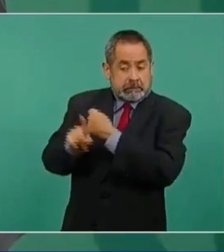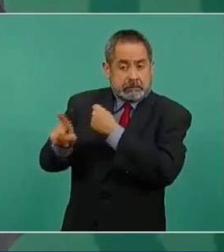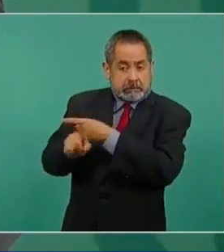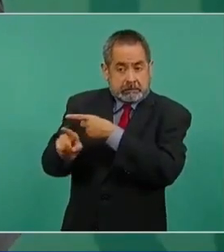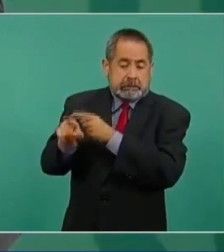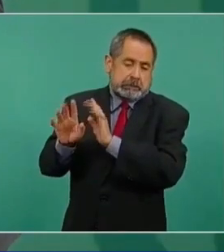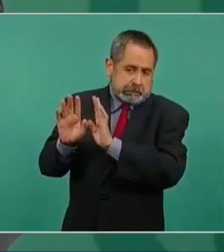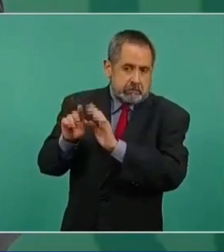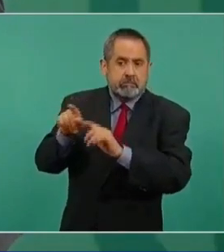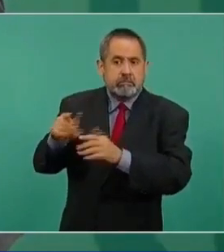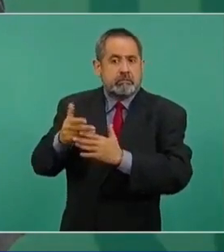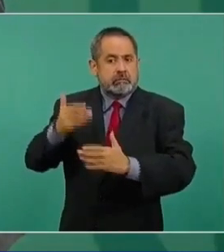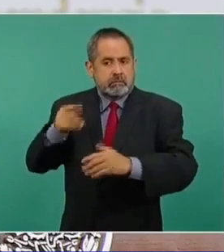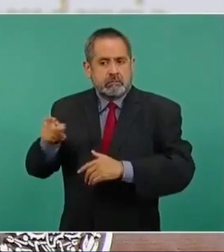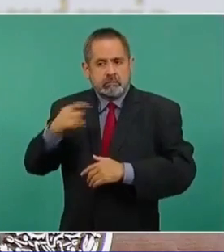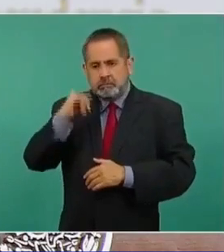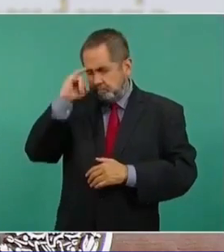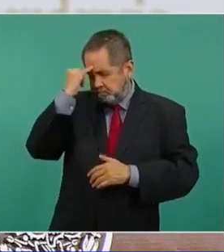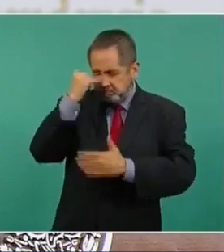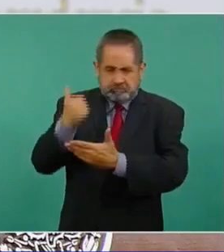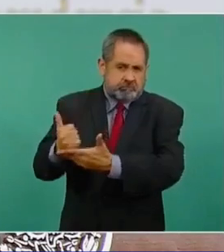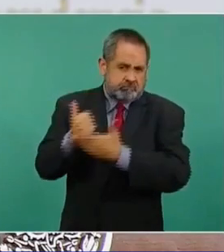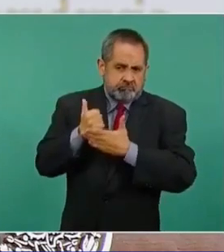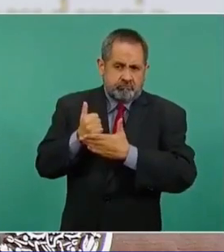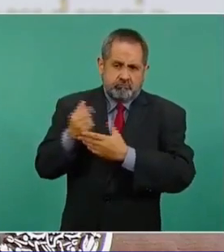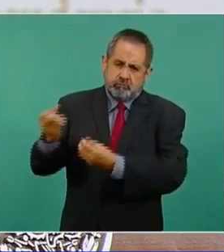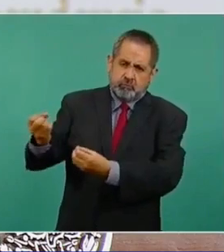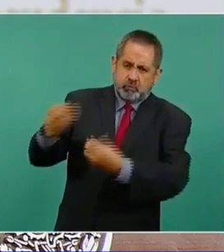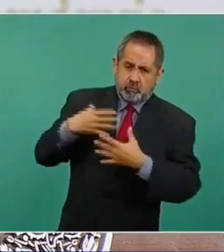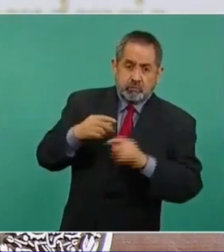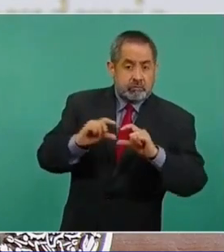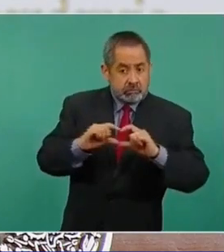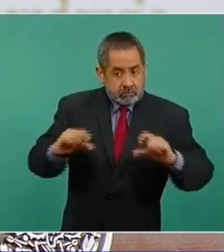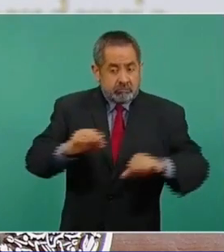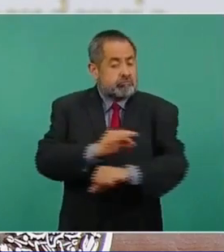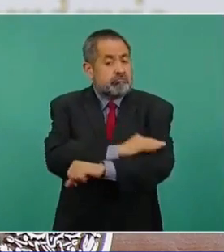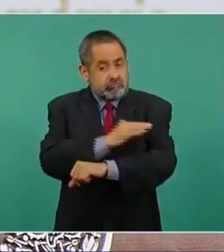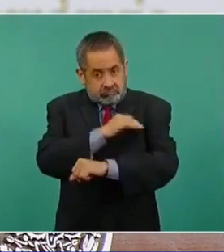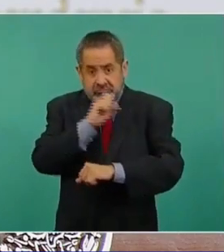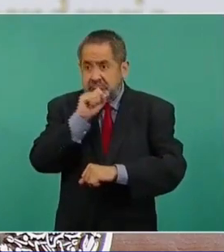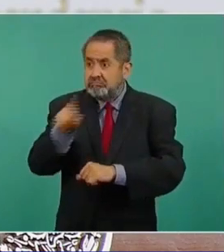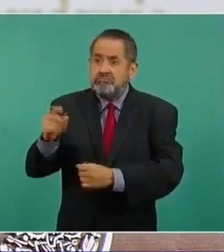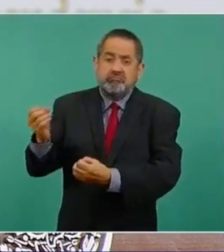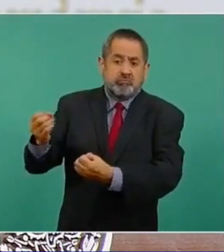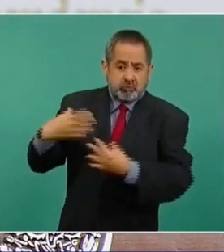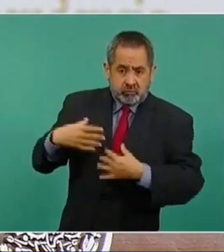serio, pero nos ayudó enviándonos vacunas también.